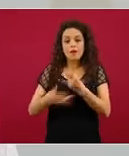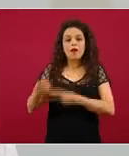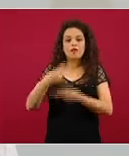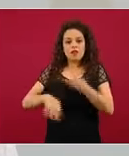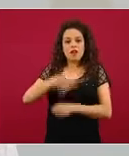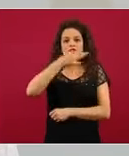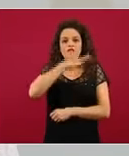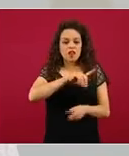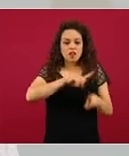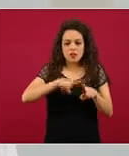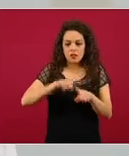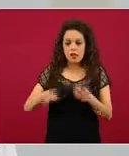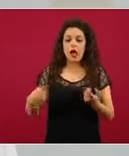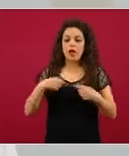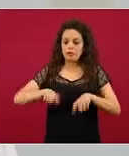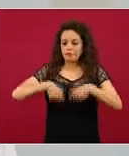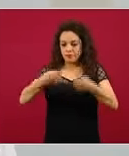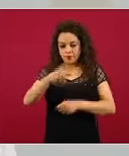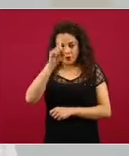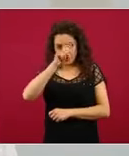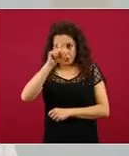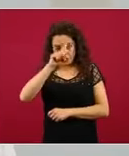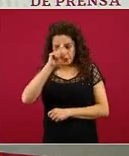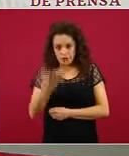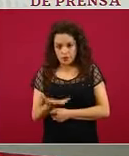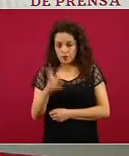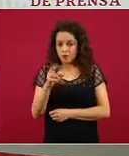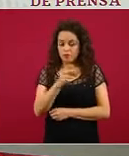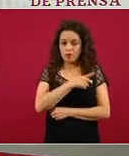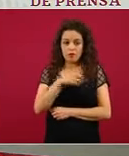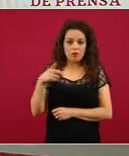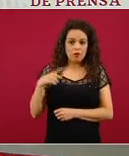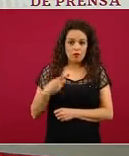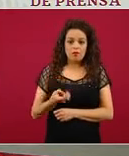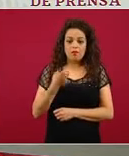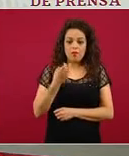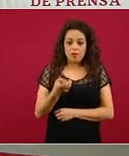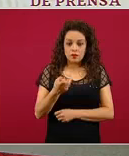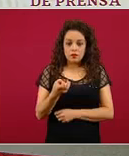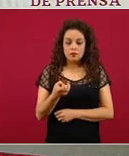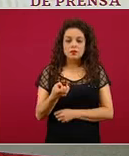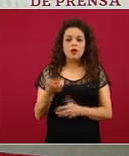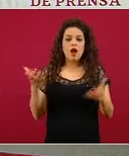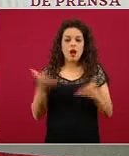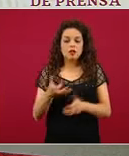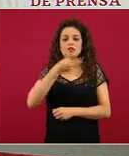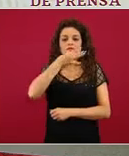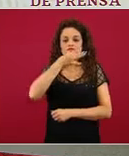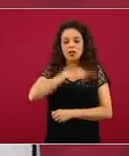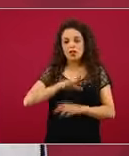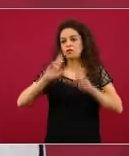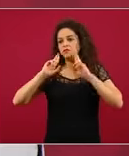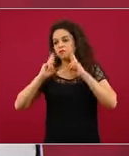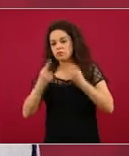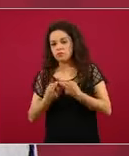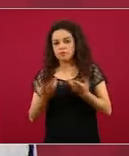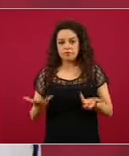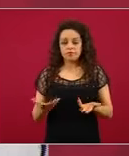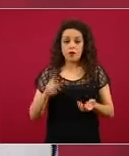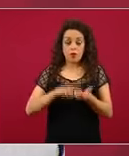las recomendaciones de no generar estos eventos que pueden resultar